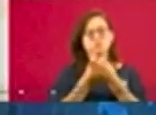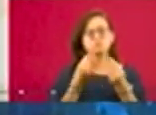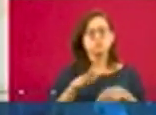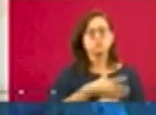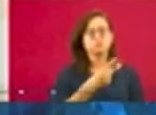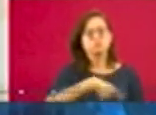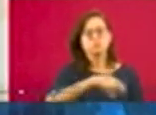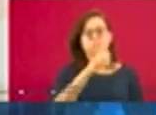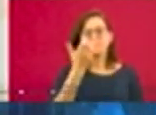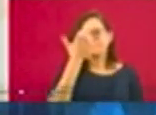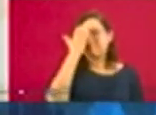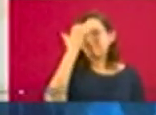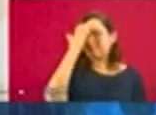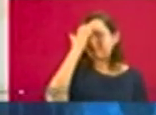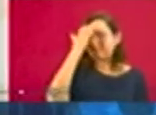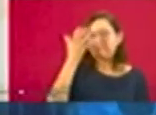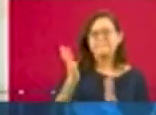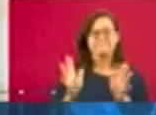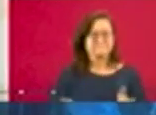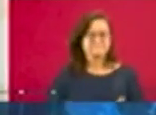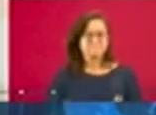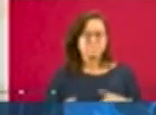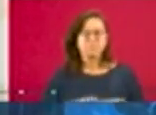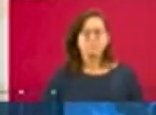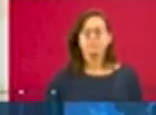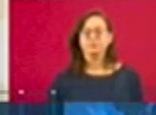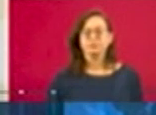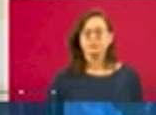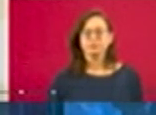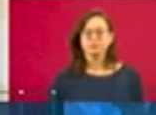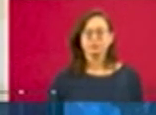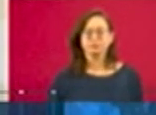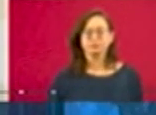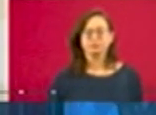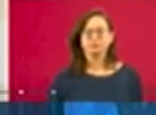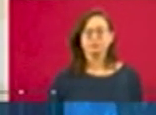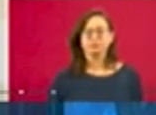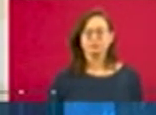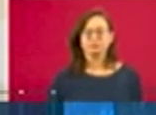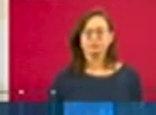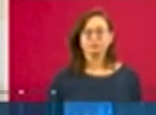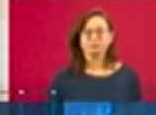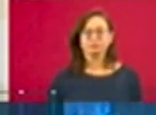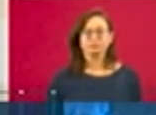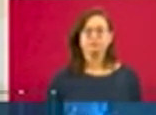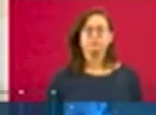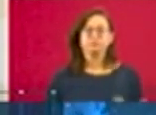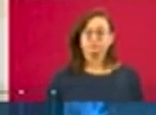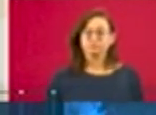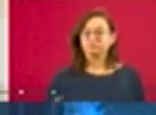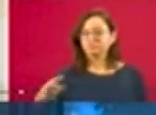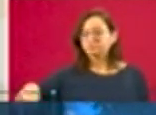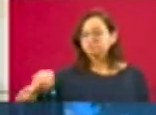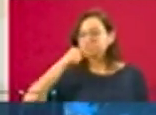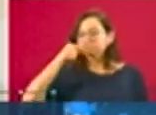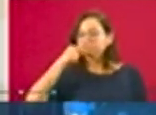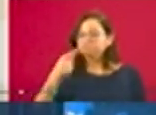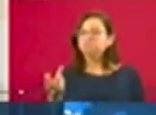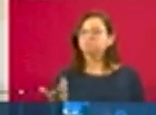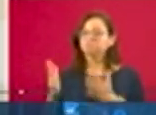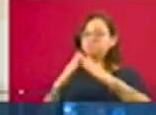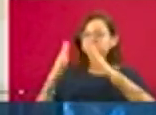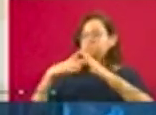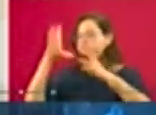creo, para la educación pública mexicana. Es la primera vez en la historia que se inicia un ciclo escolar a